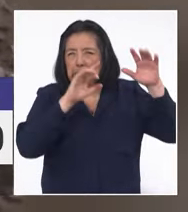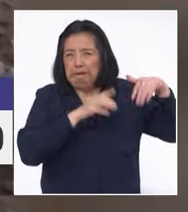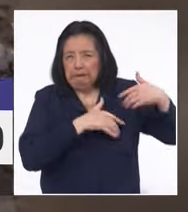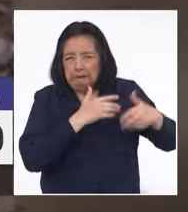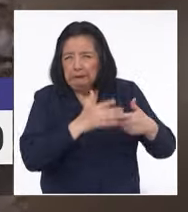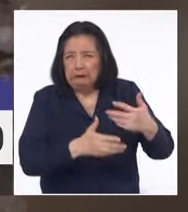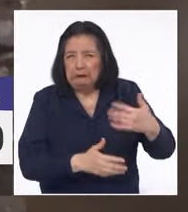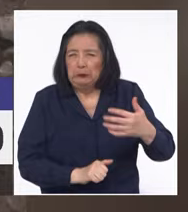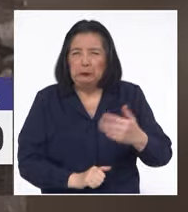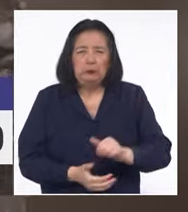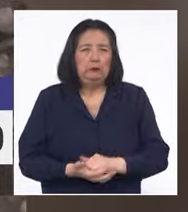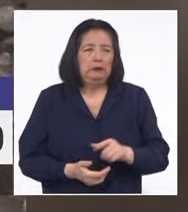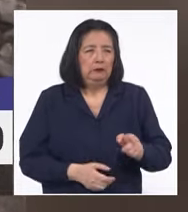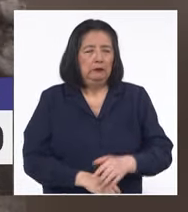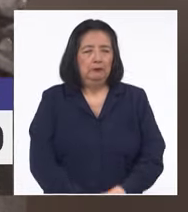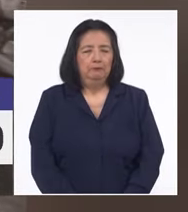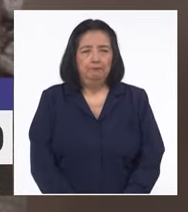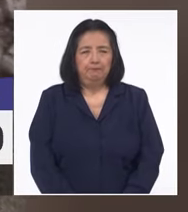Ha sido de parte de la...